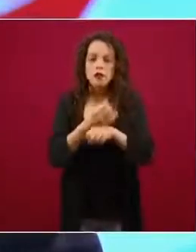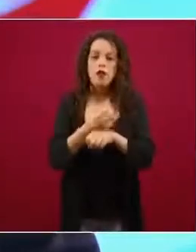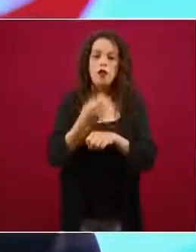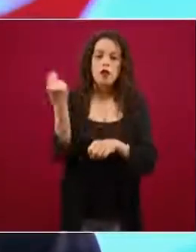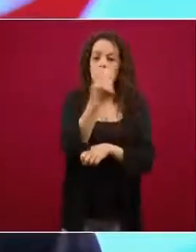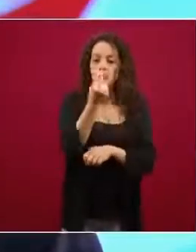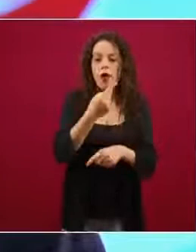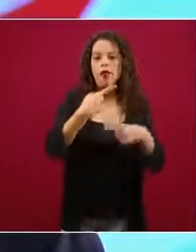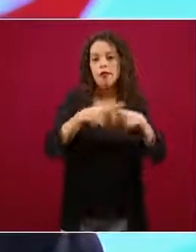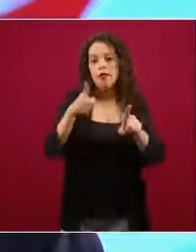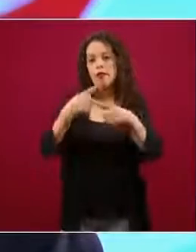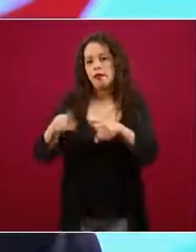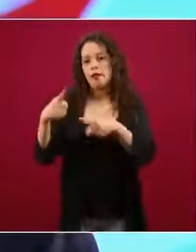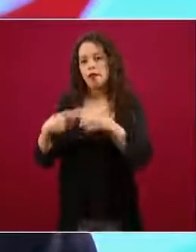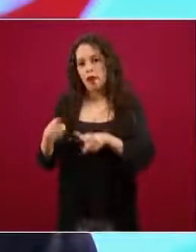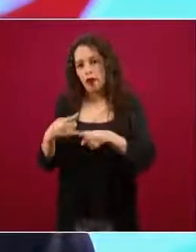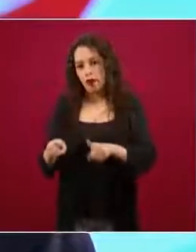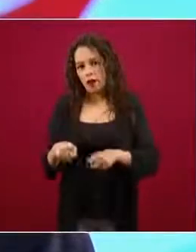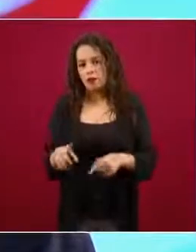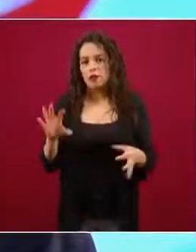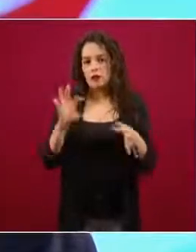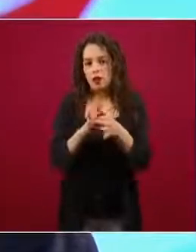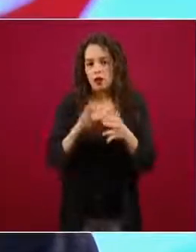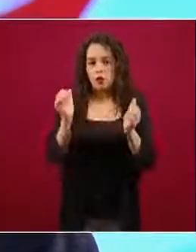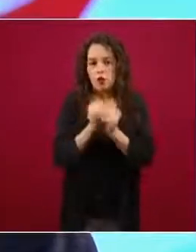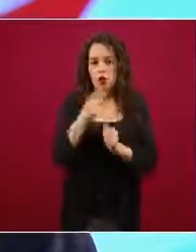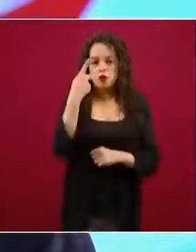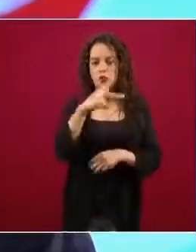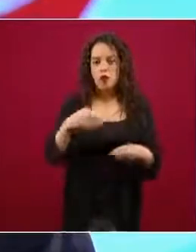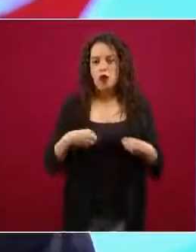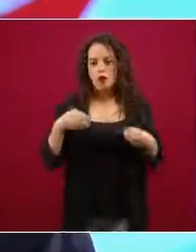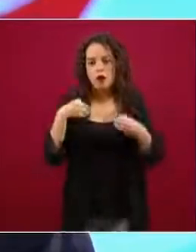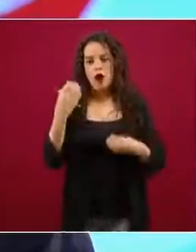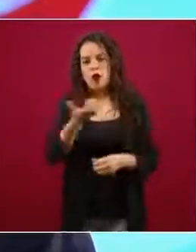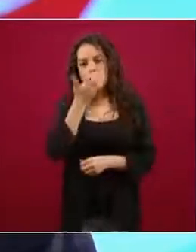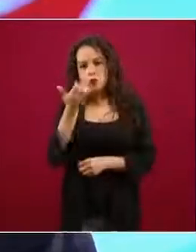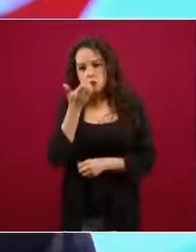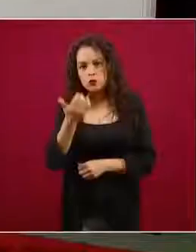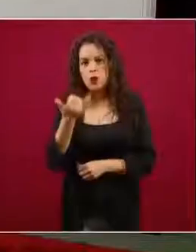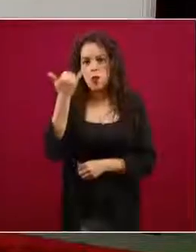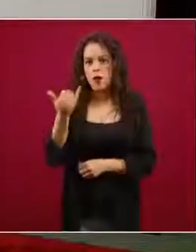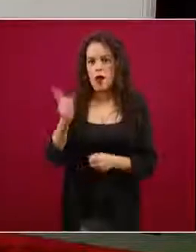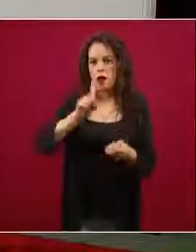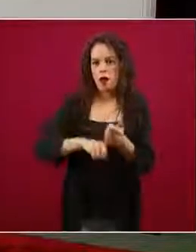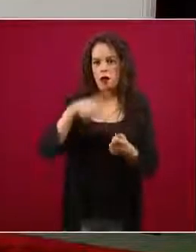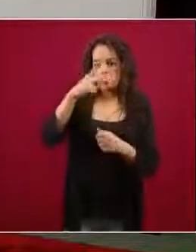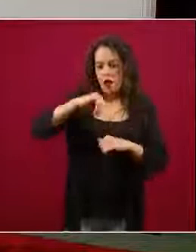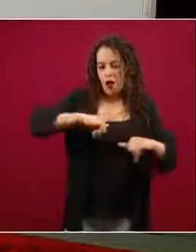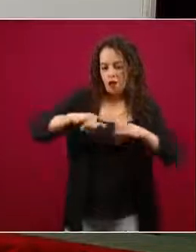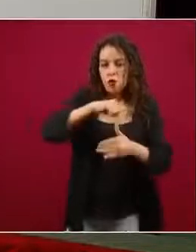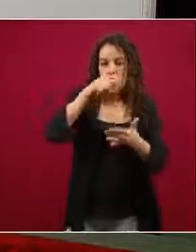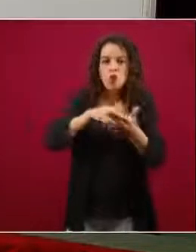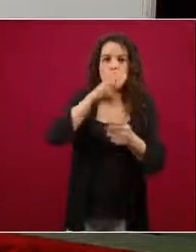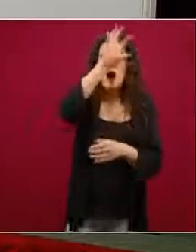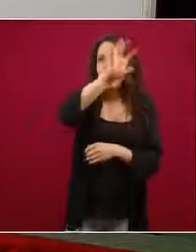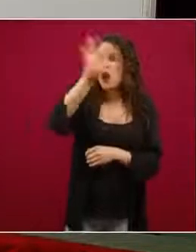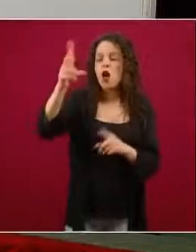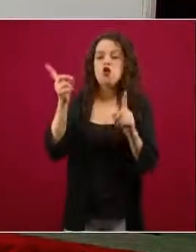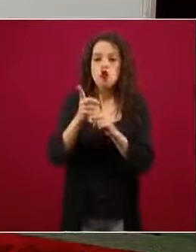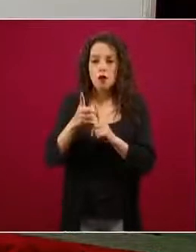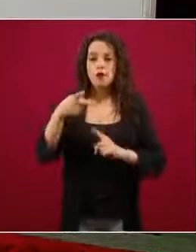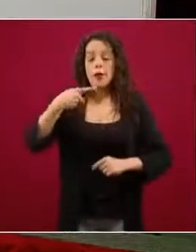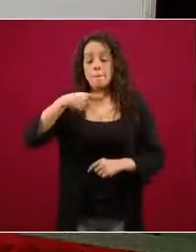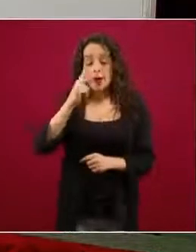diferentes, realidades poblacionales y geográficas diferentes, pero lo que queremos es sacar el mejor